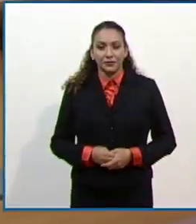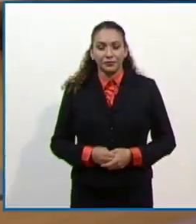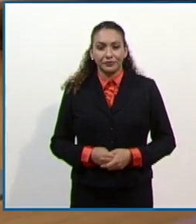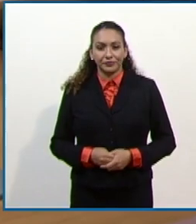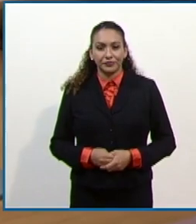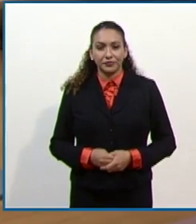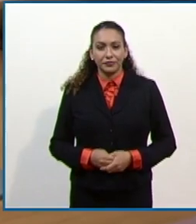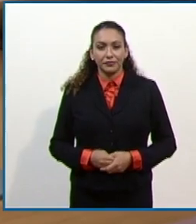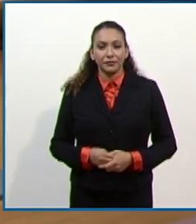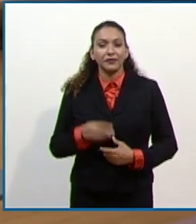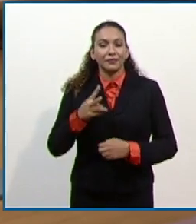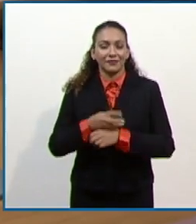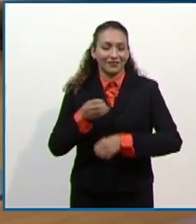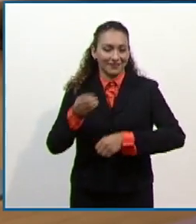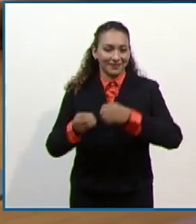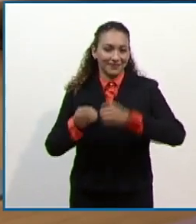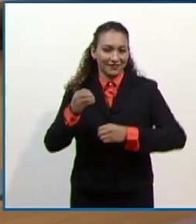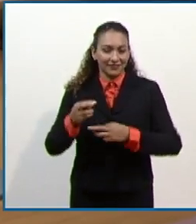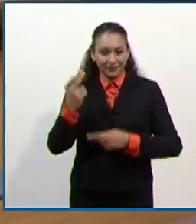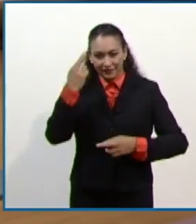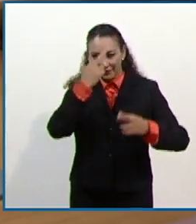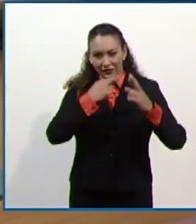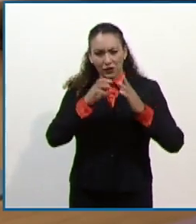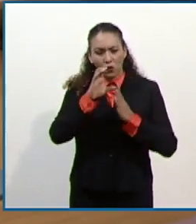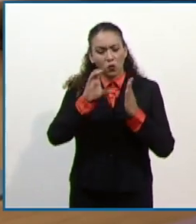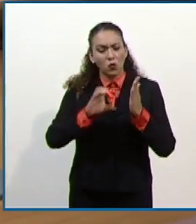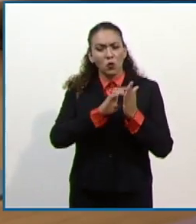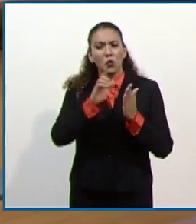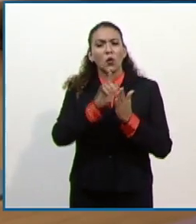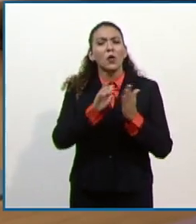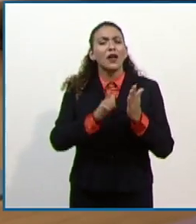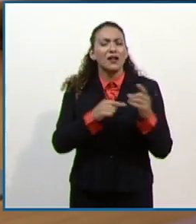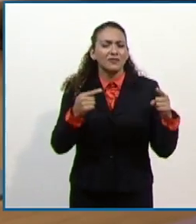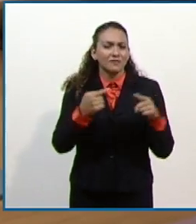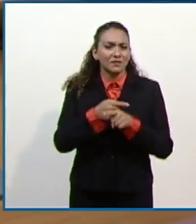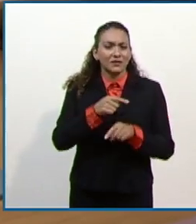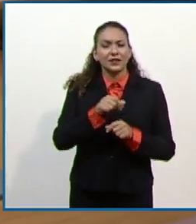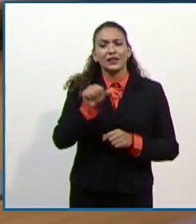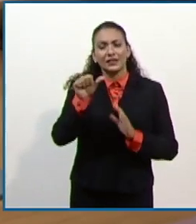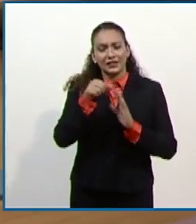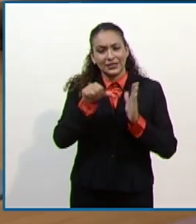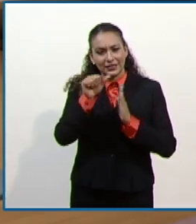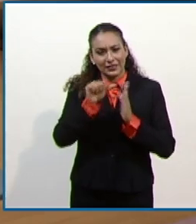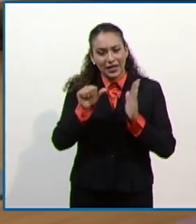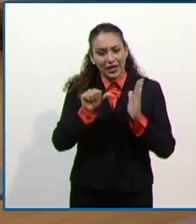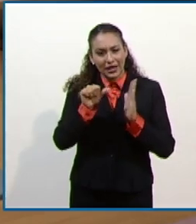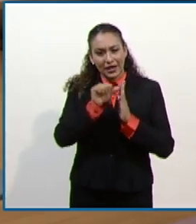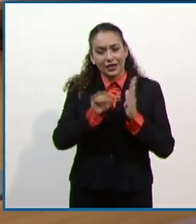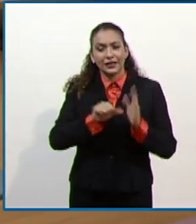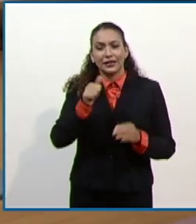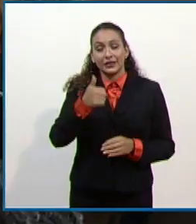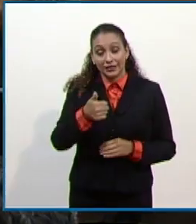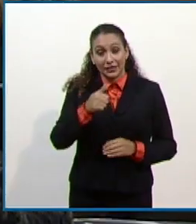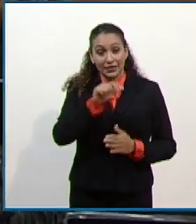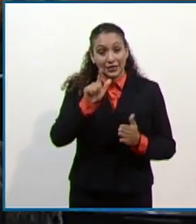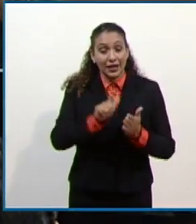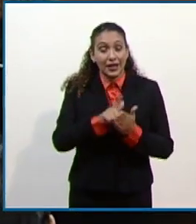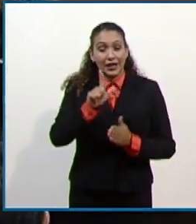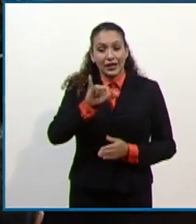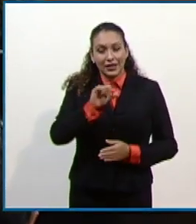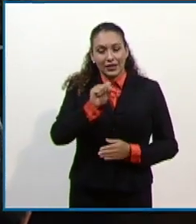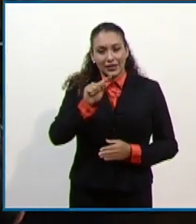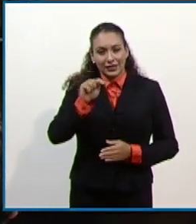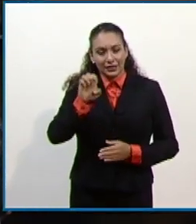La segunda sala de la Corte determinó la inconstitucionalidad del artículo sexto, fracción 12ª de la ley del ISSSTE, ya que viola el derecho a